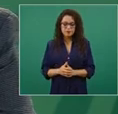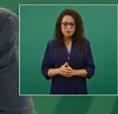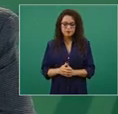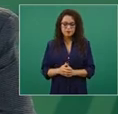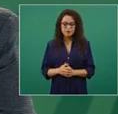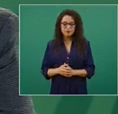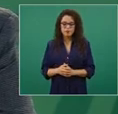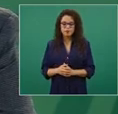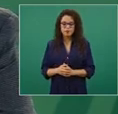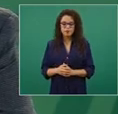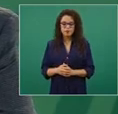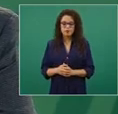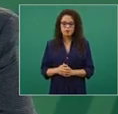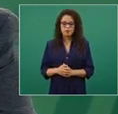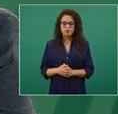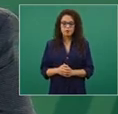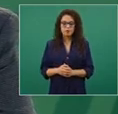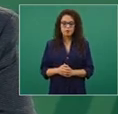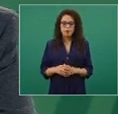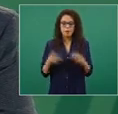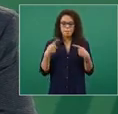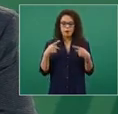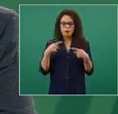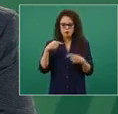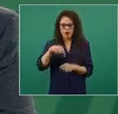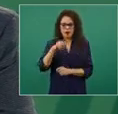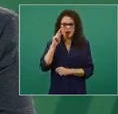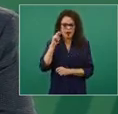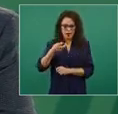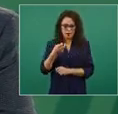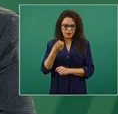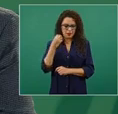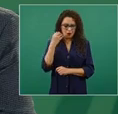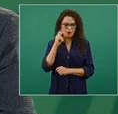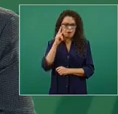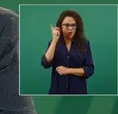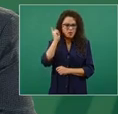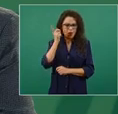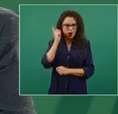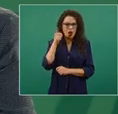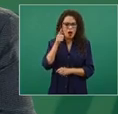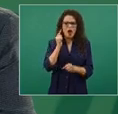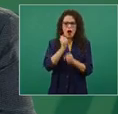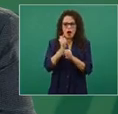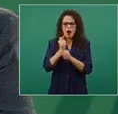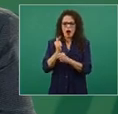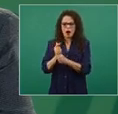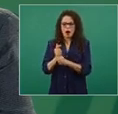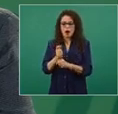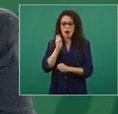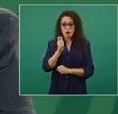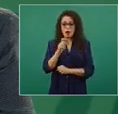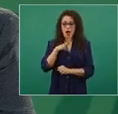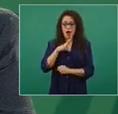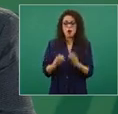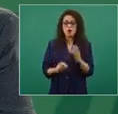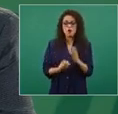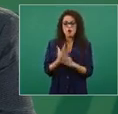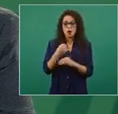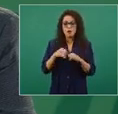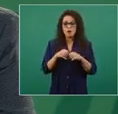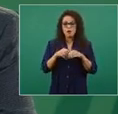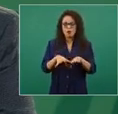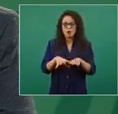identificado, las personas que nos siguen día a día a través de esta conferencia se han implementado nuevos elementos técnicos a